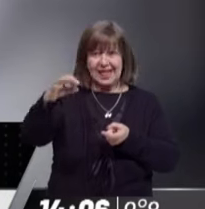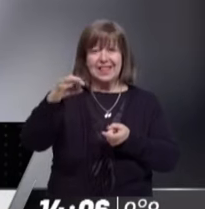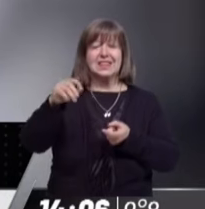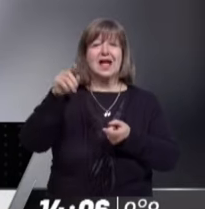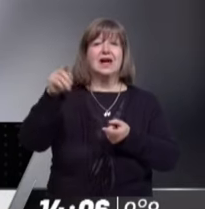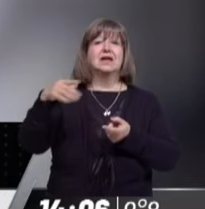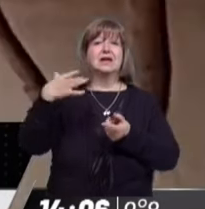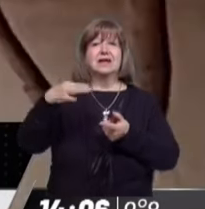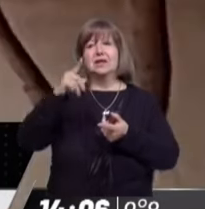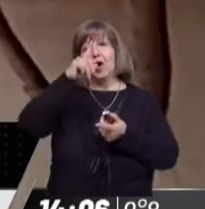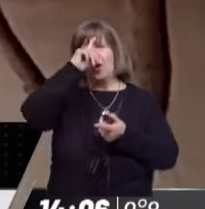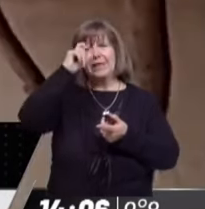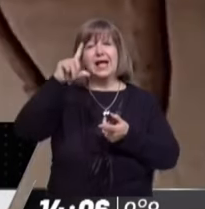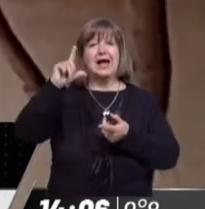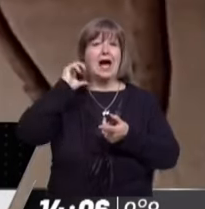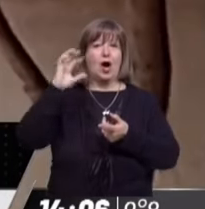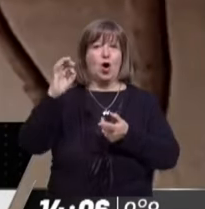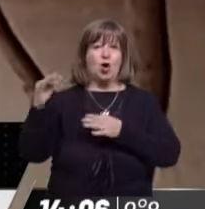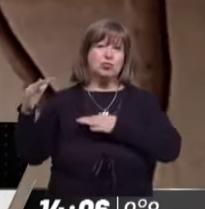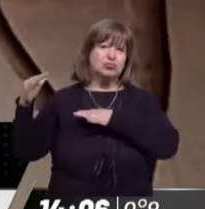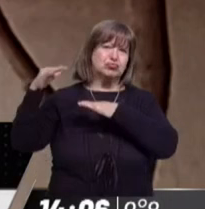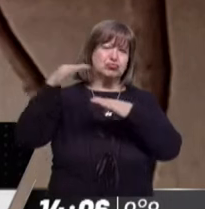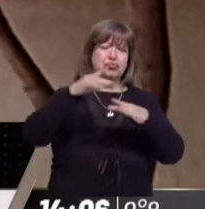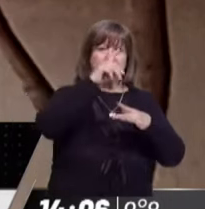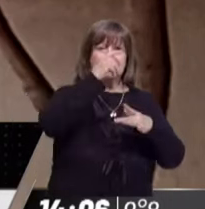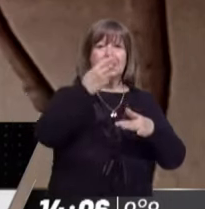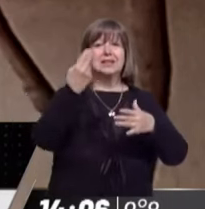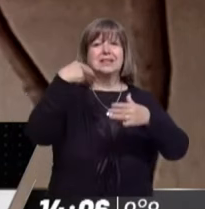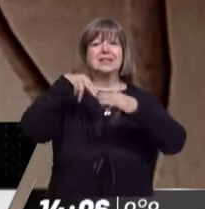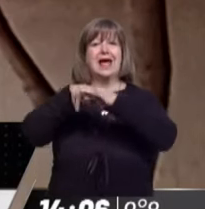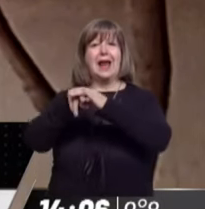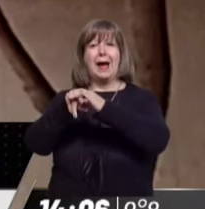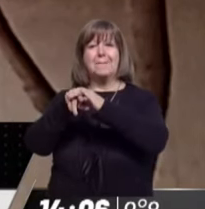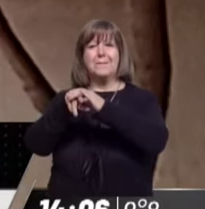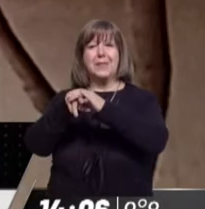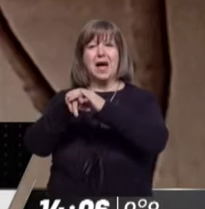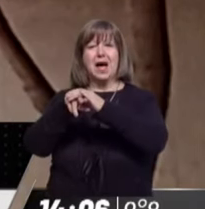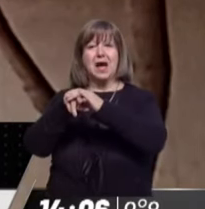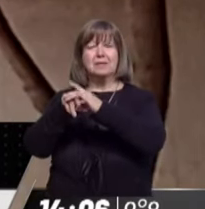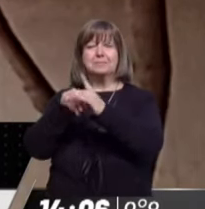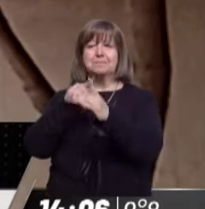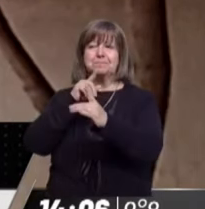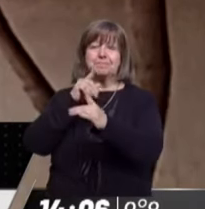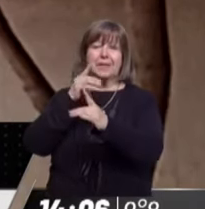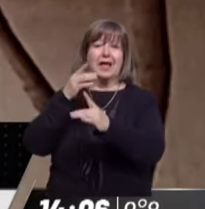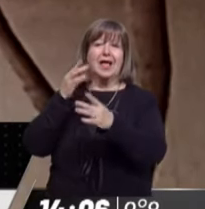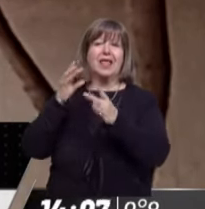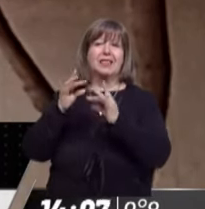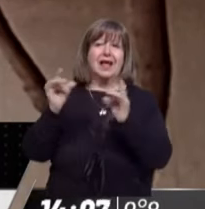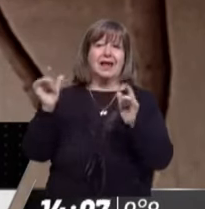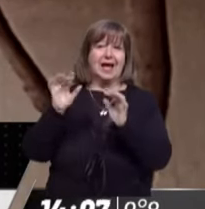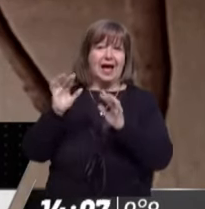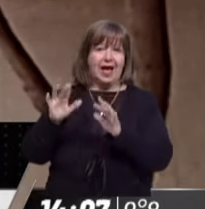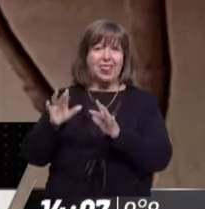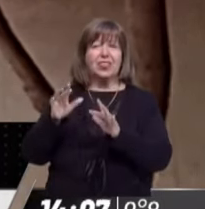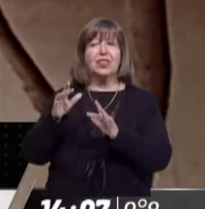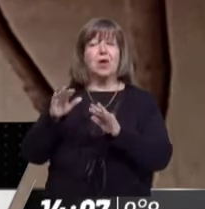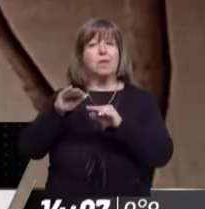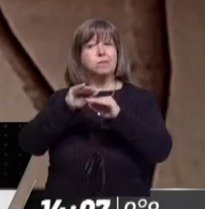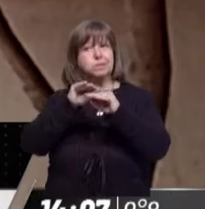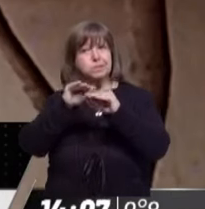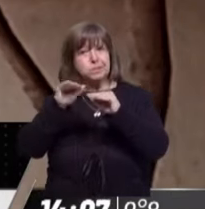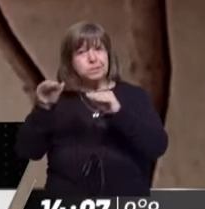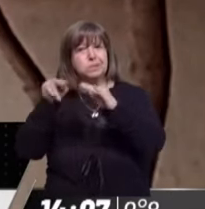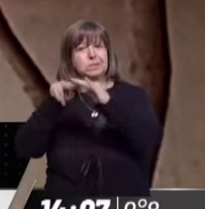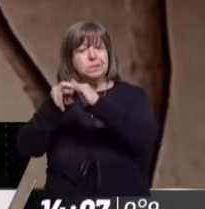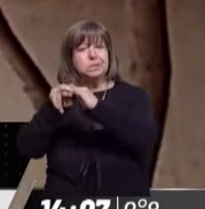ser trasladada al Hospital Lago Mayor, donde se encuentra en terapia intensiva, en estado reservado, estable hemodinámicamente.